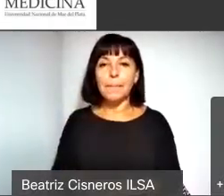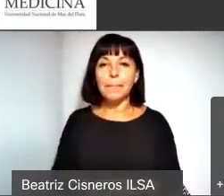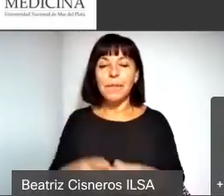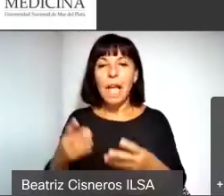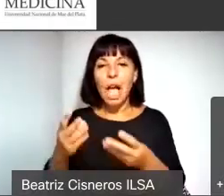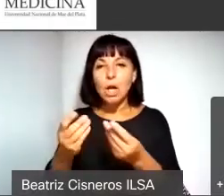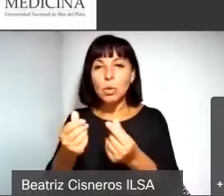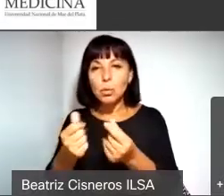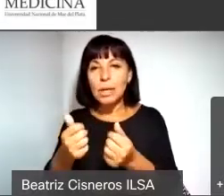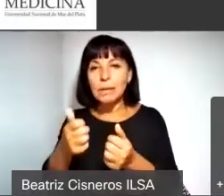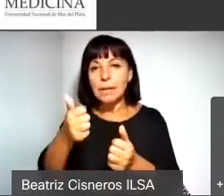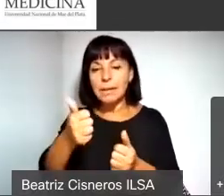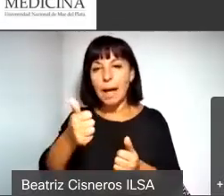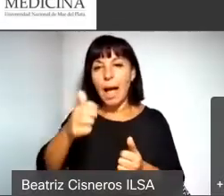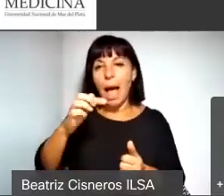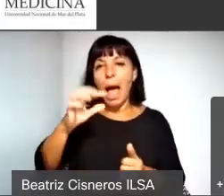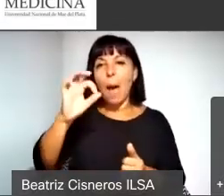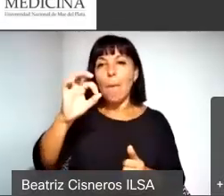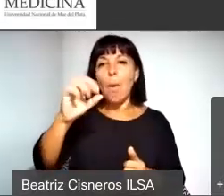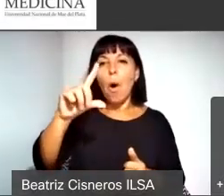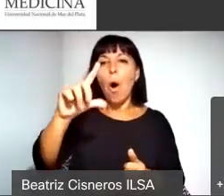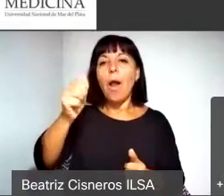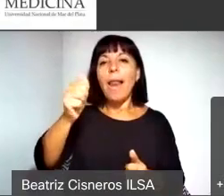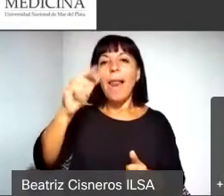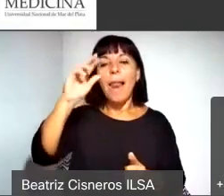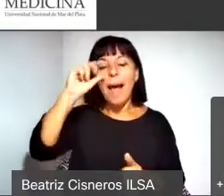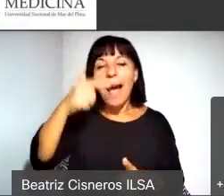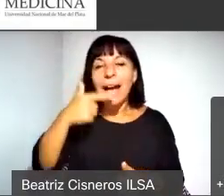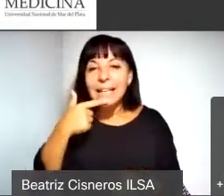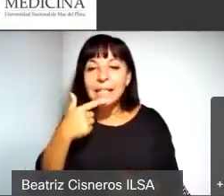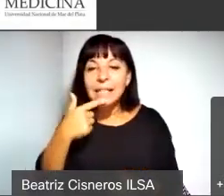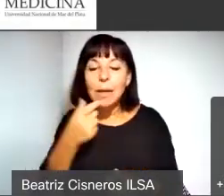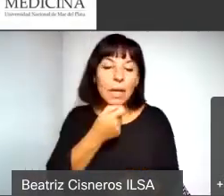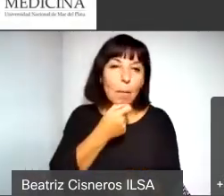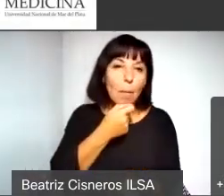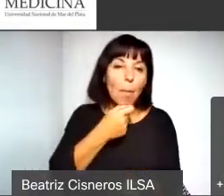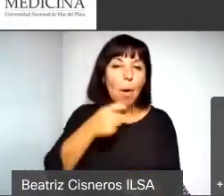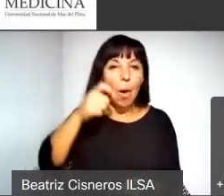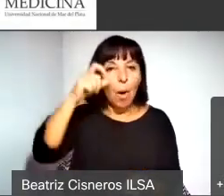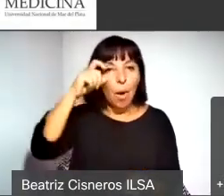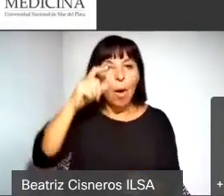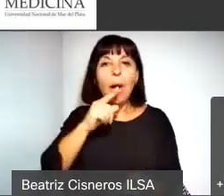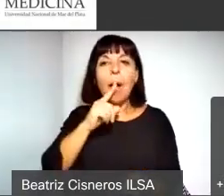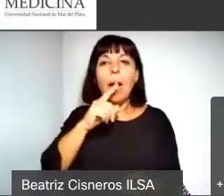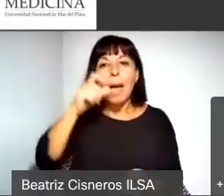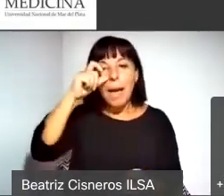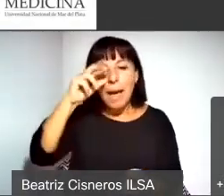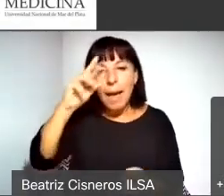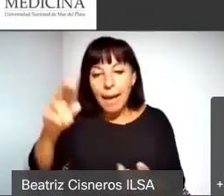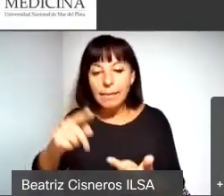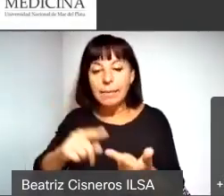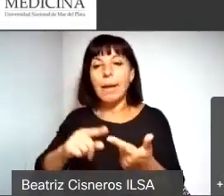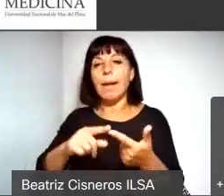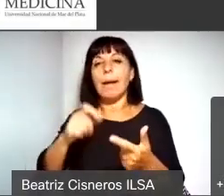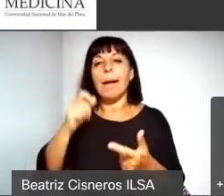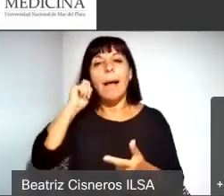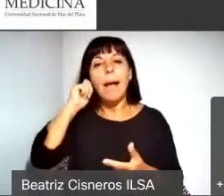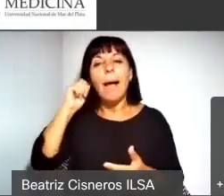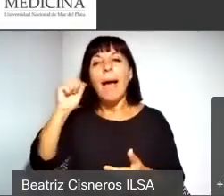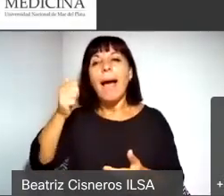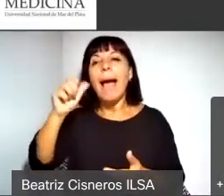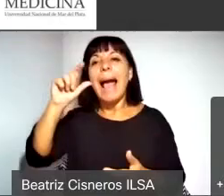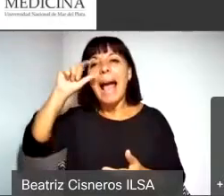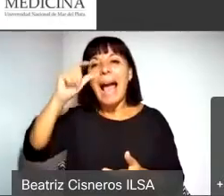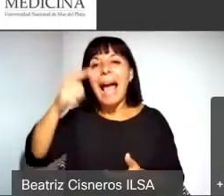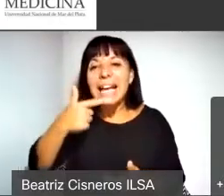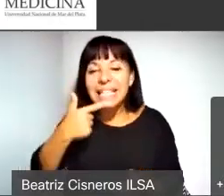sustancias apolares, como el éter, que es un anestésico, como gases, como el oxígeno, el